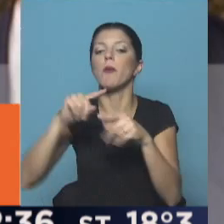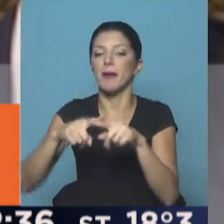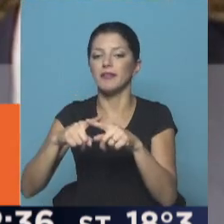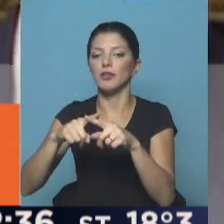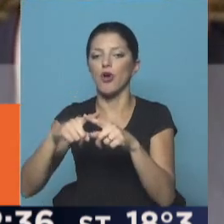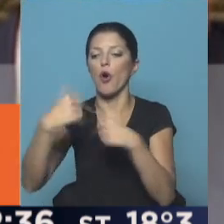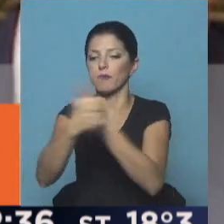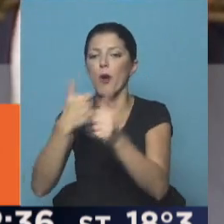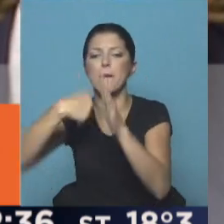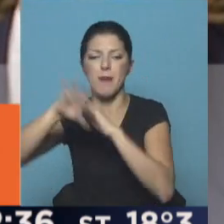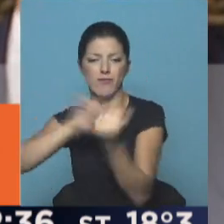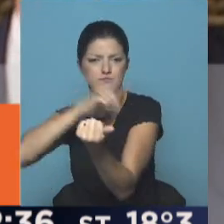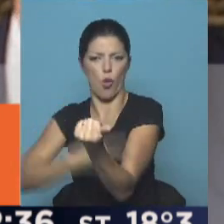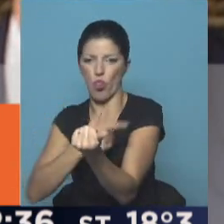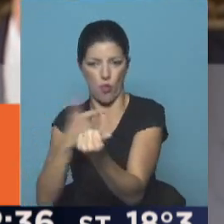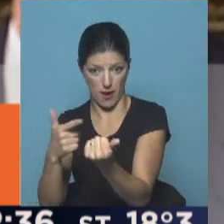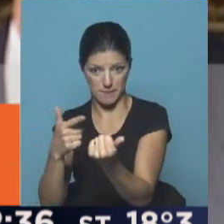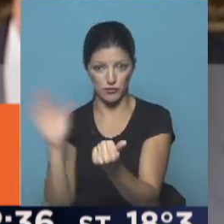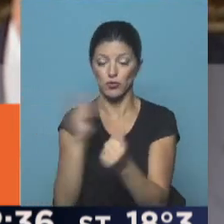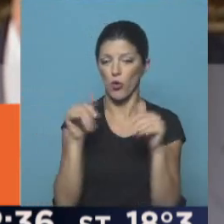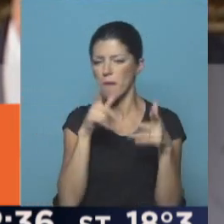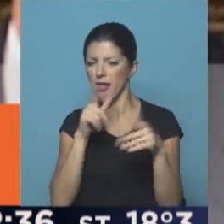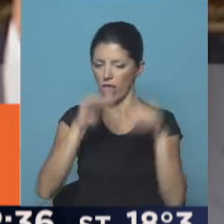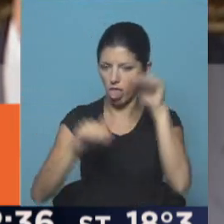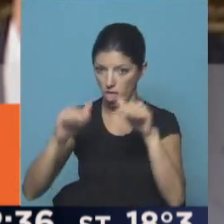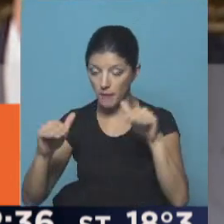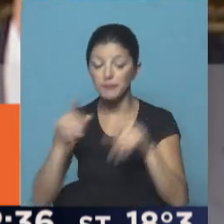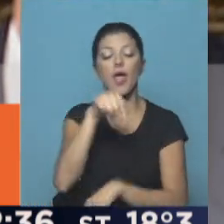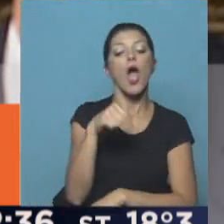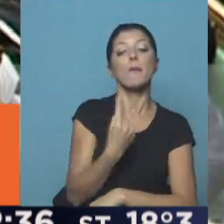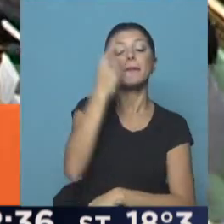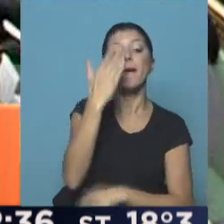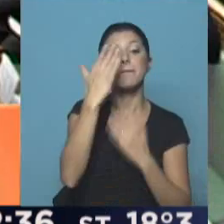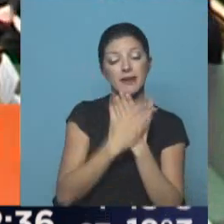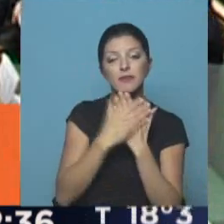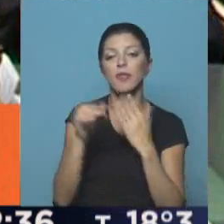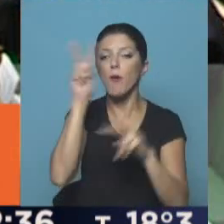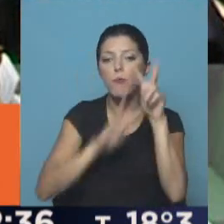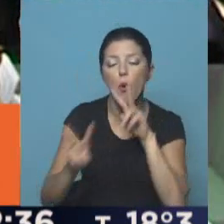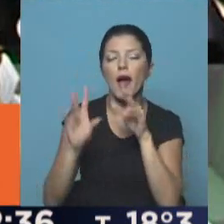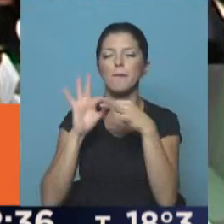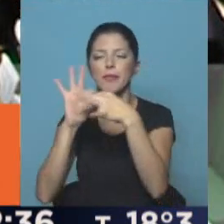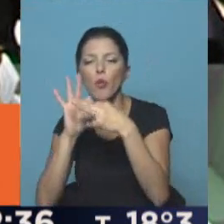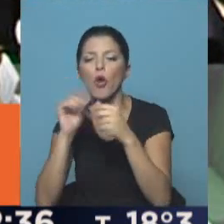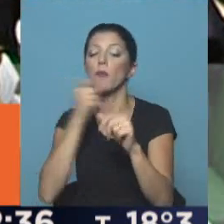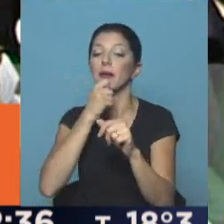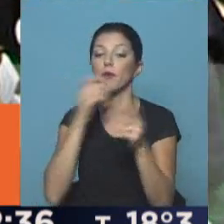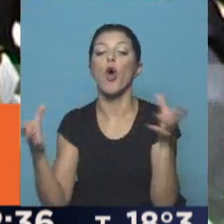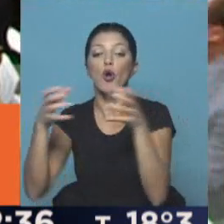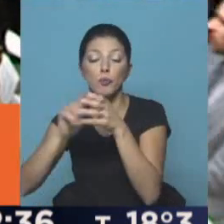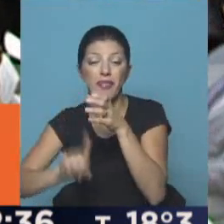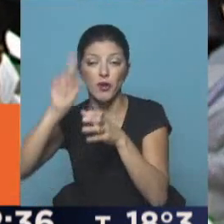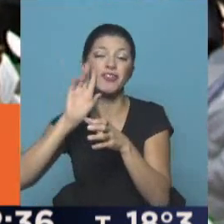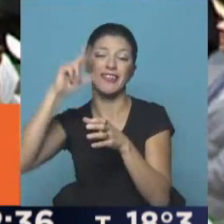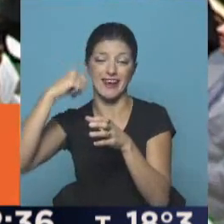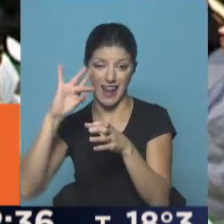La única alternativa de May es intentar un gobierno de minoría, recurriendo a los unionistas norirlandeses que solo anticiparon su